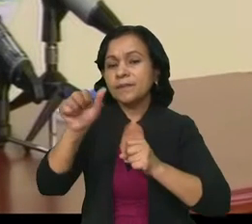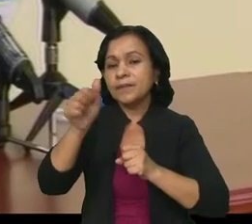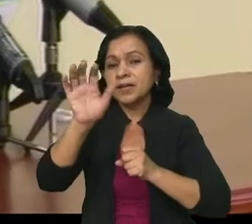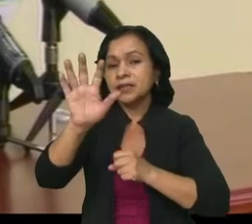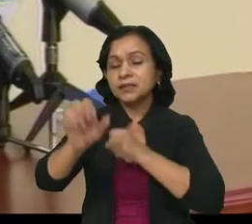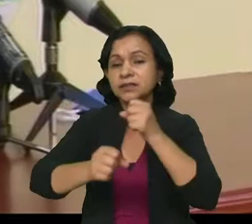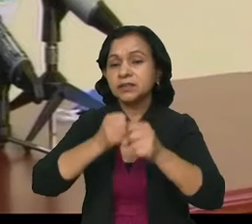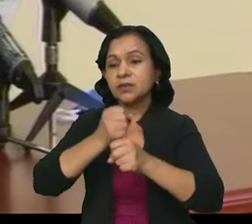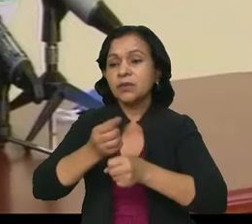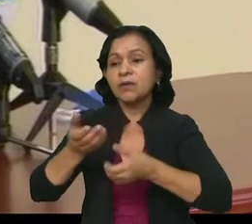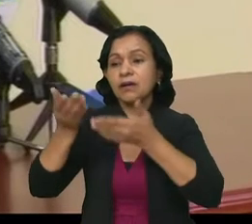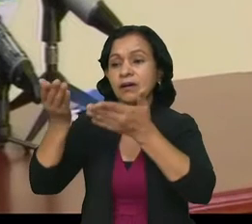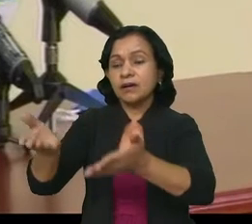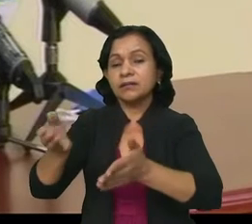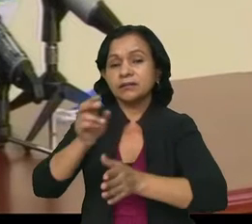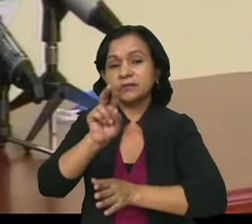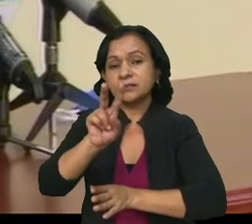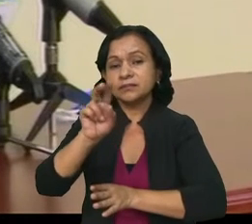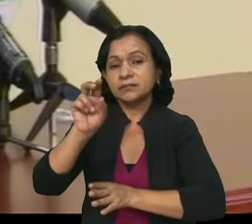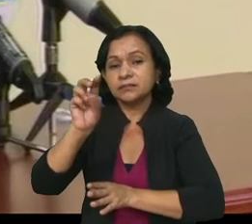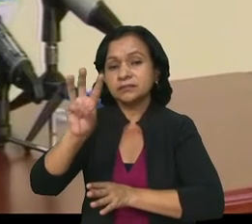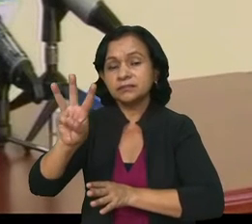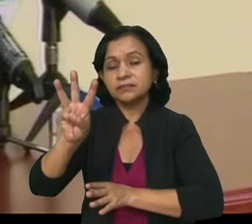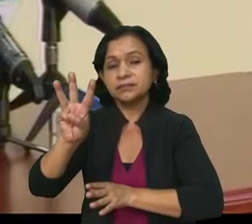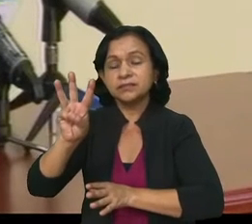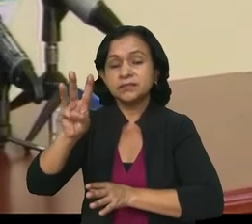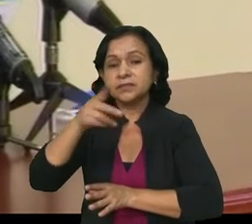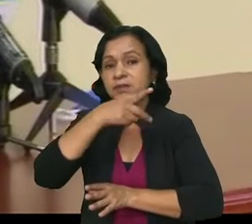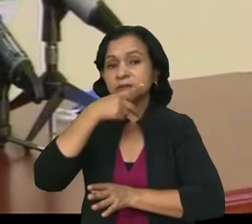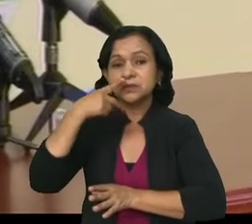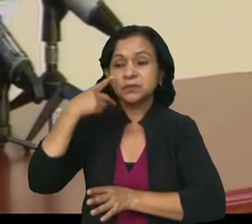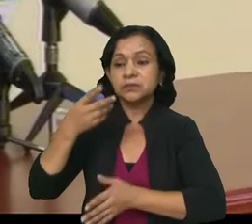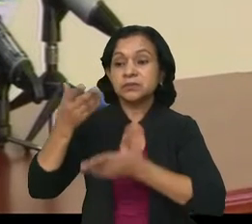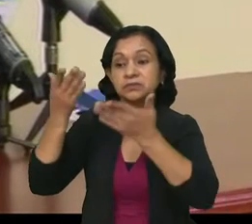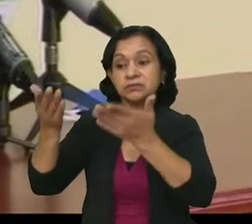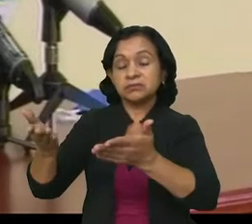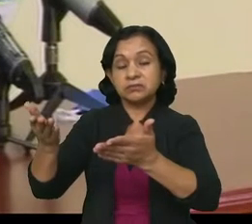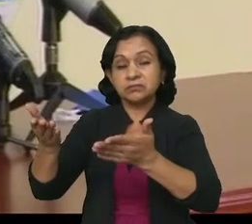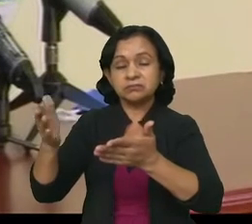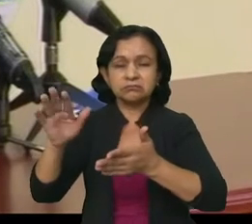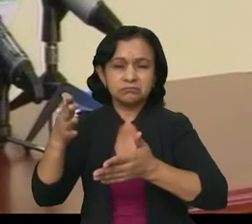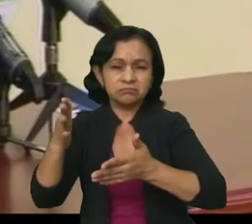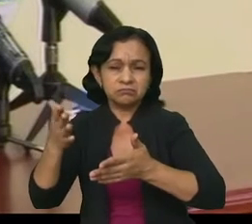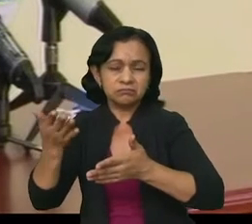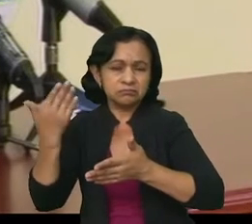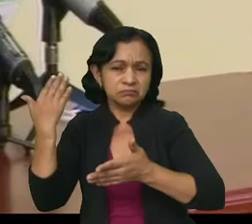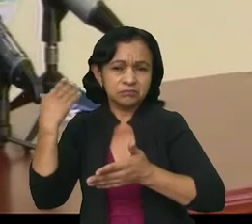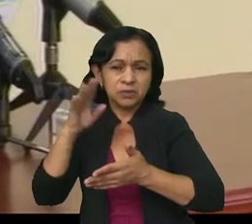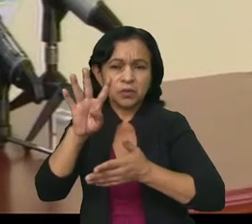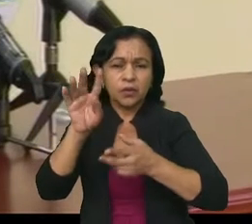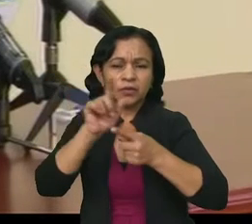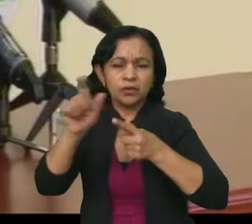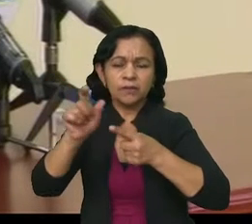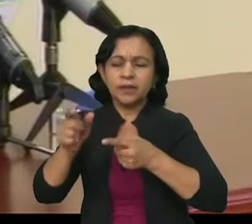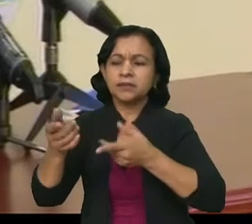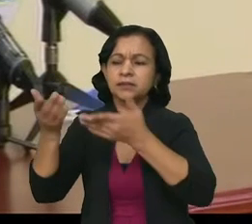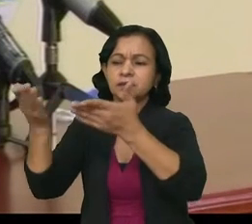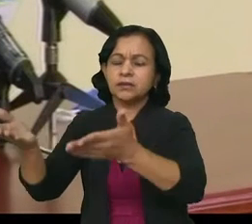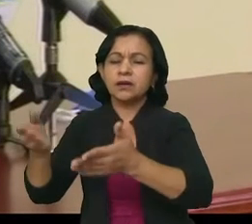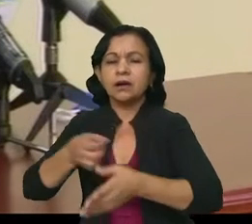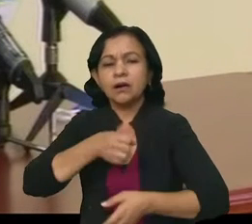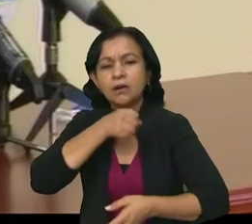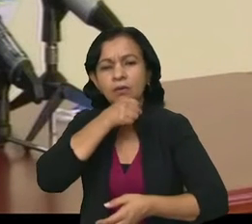años, desde el 23 de junio del año 2020, es decir, hace aproximadamente 4 meses. Su